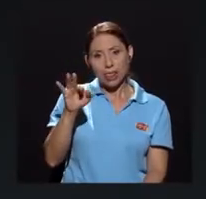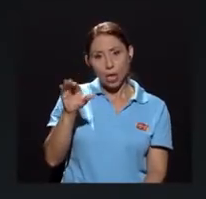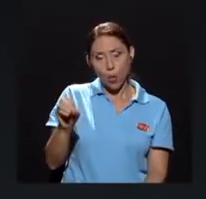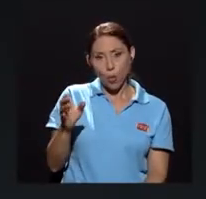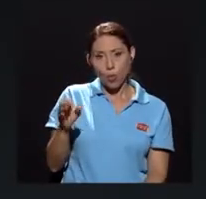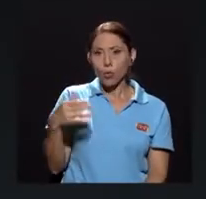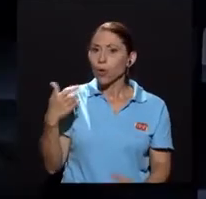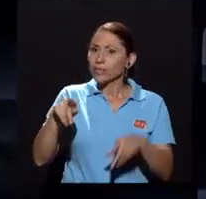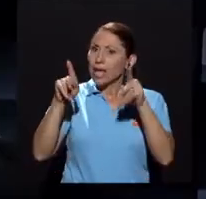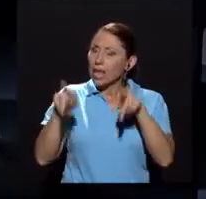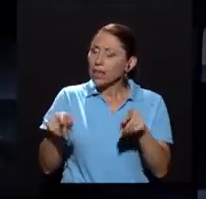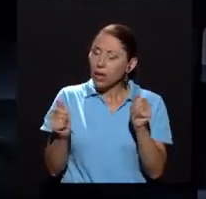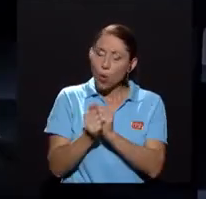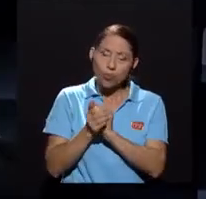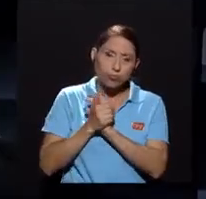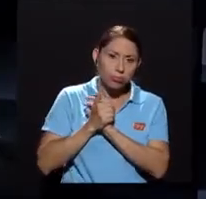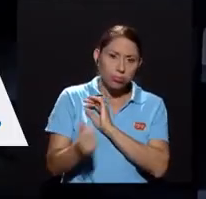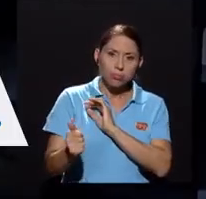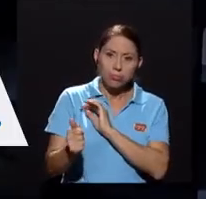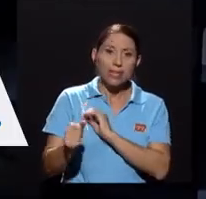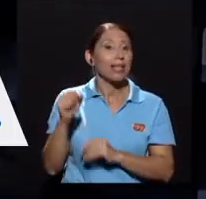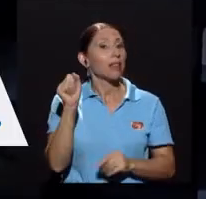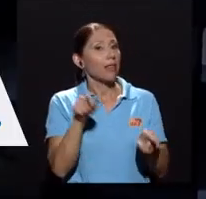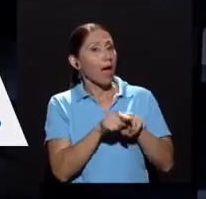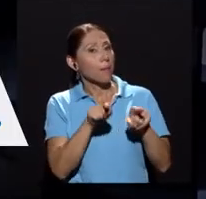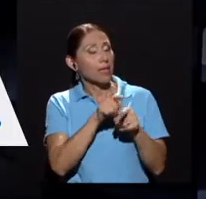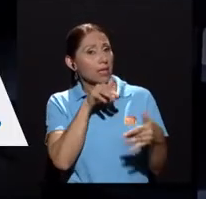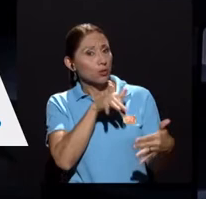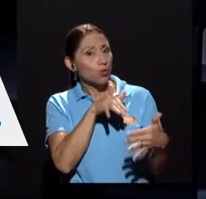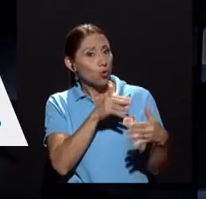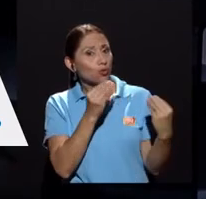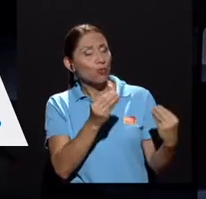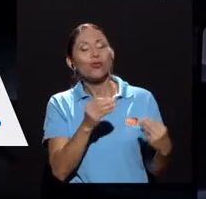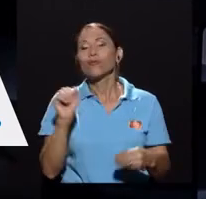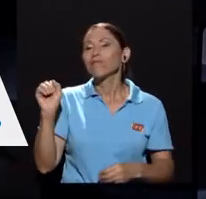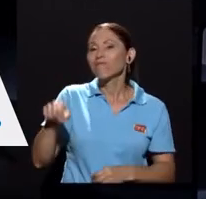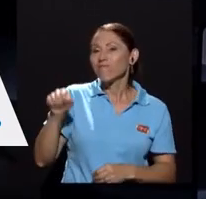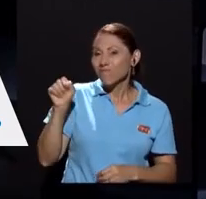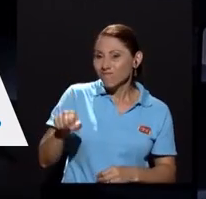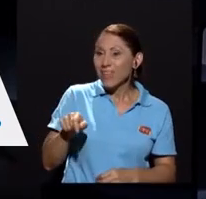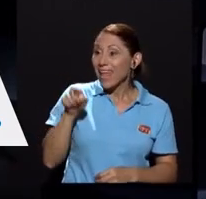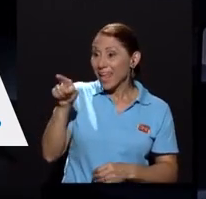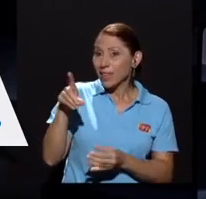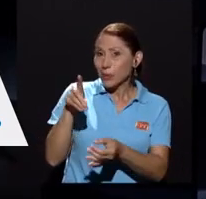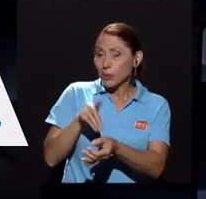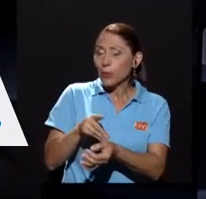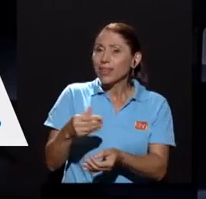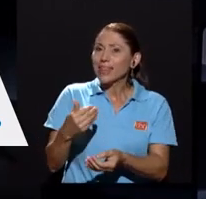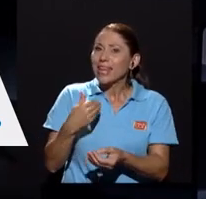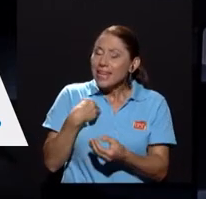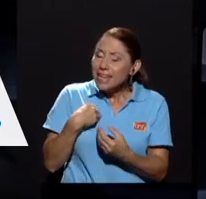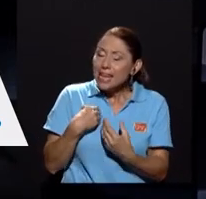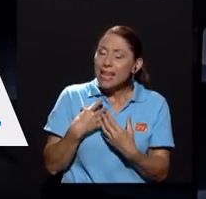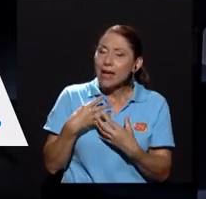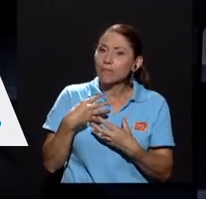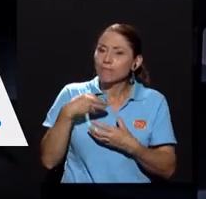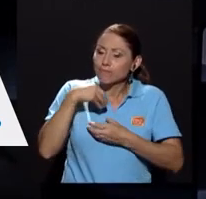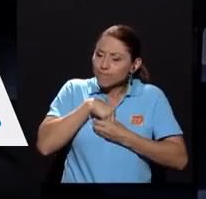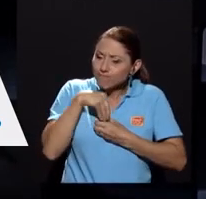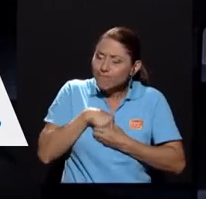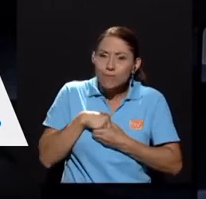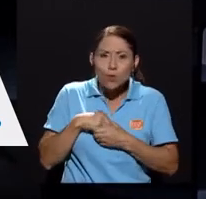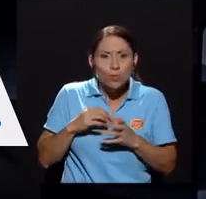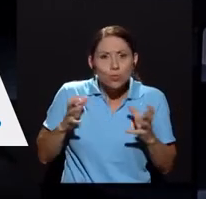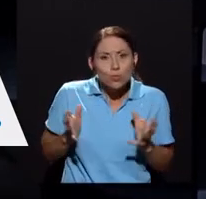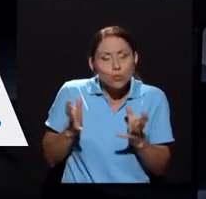usted ese es el tema verdad porque yo pienso que mucho de ese motor extraordinario que tenía en que había en el doctor jaramillo y